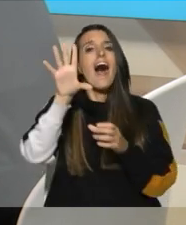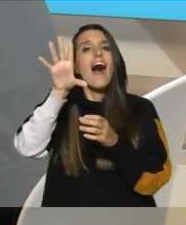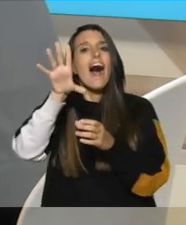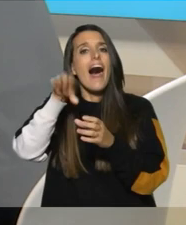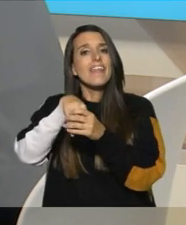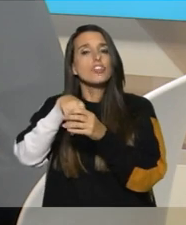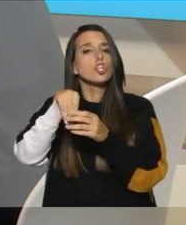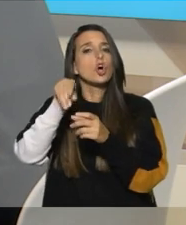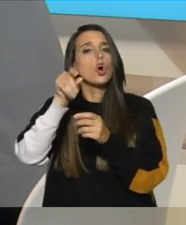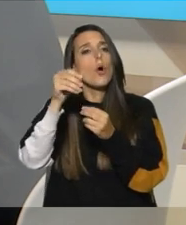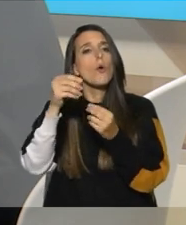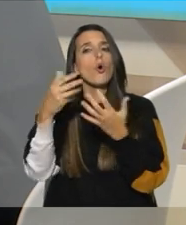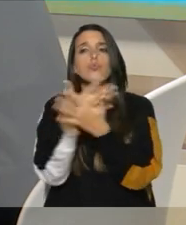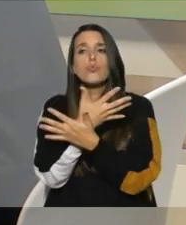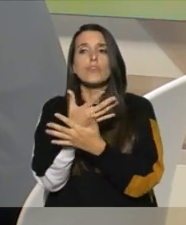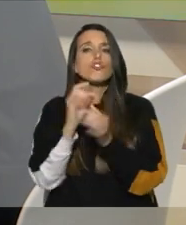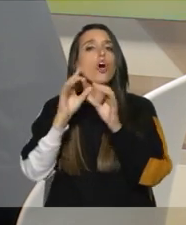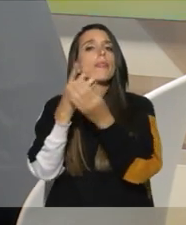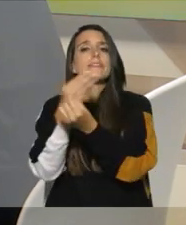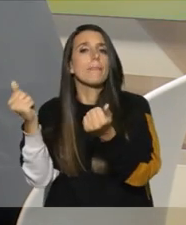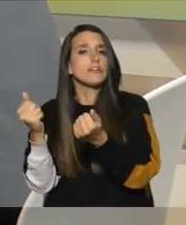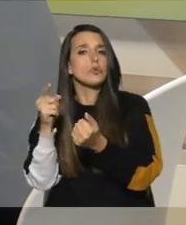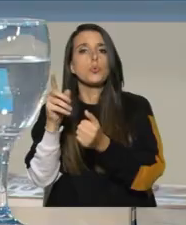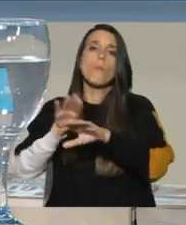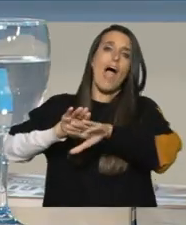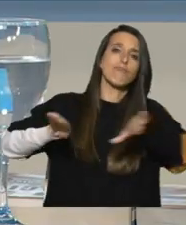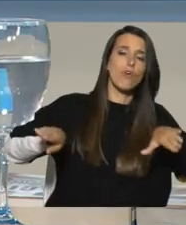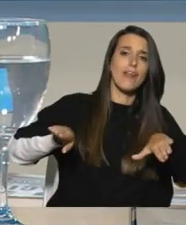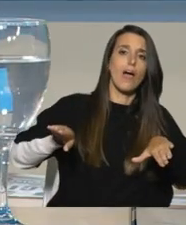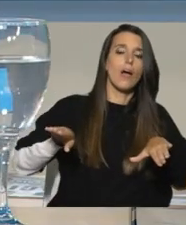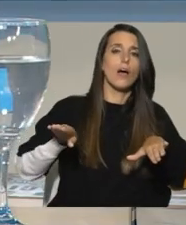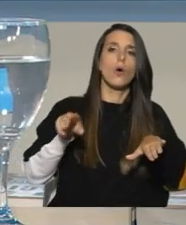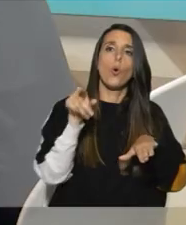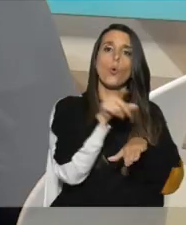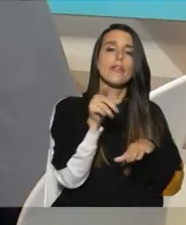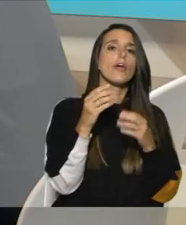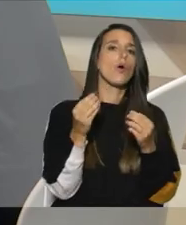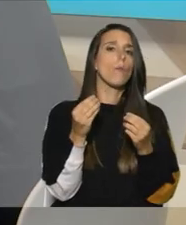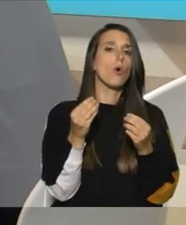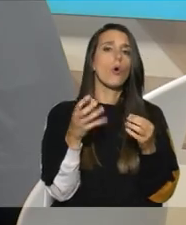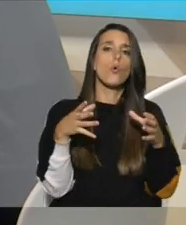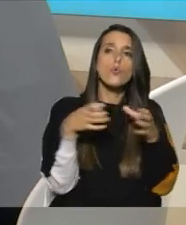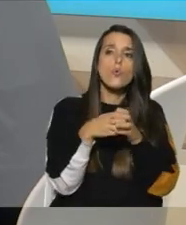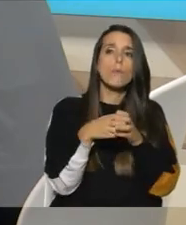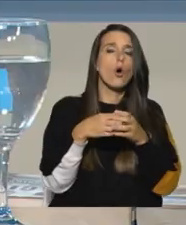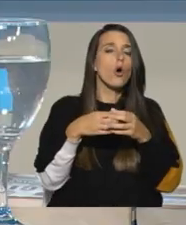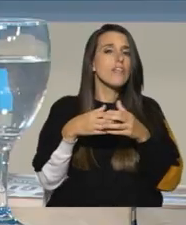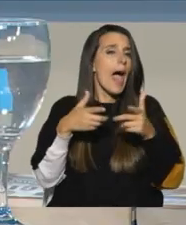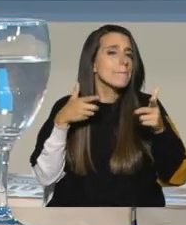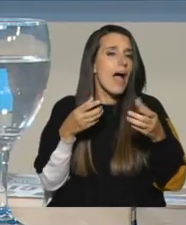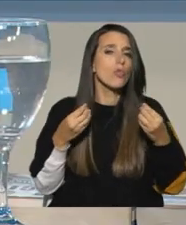concepto de la sociedad como víctimas también de esa situación que se dio? Sí, sí. Aunque ustedes serían víctimas de la sedición o grupos armados que estaban allí en la vuelta.